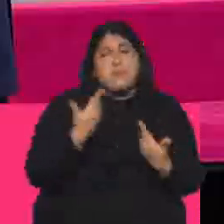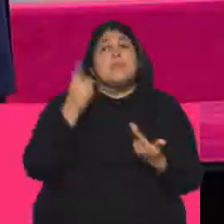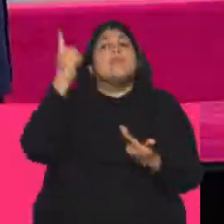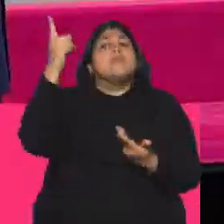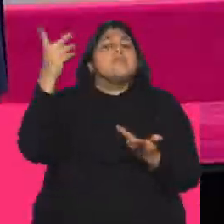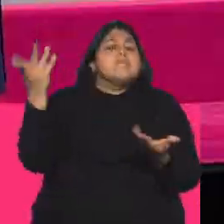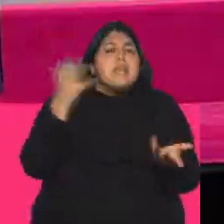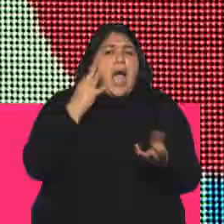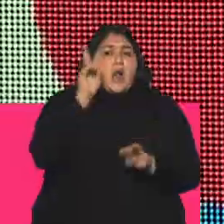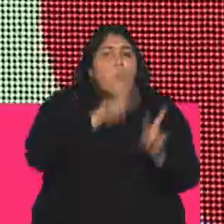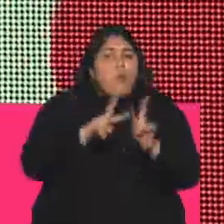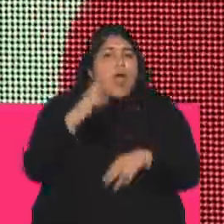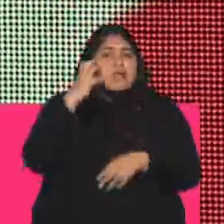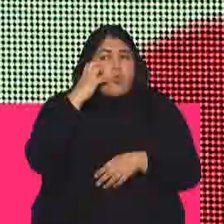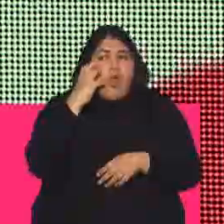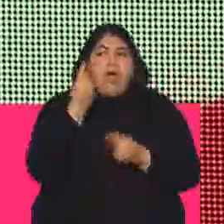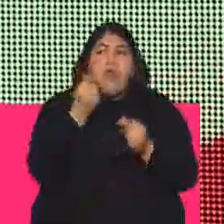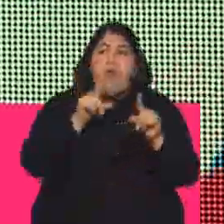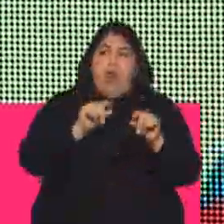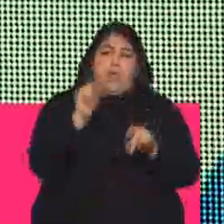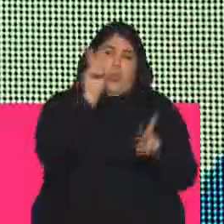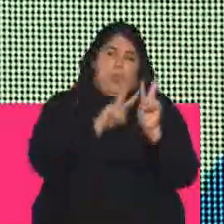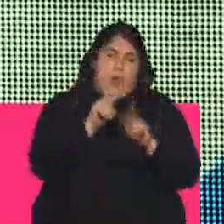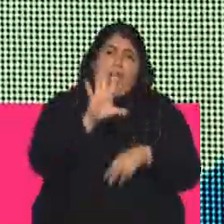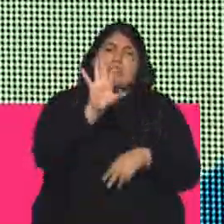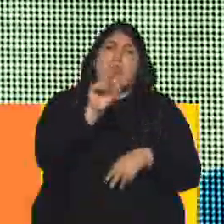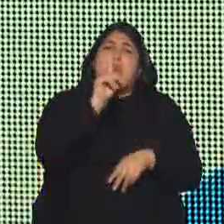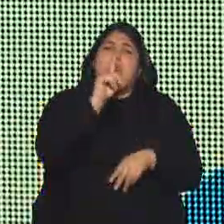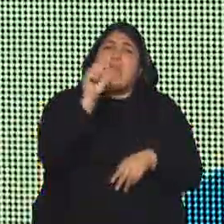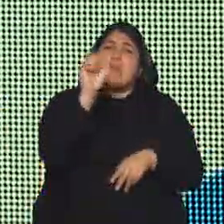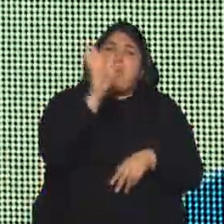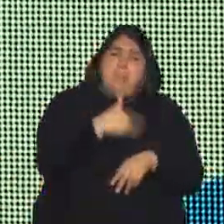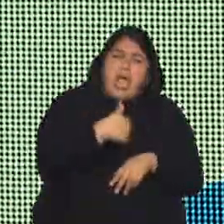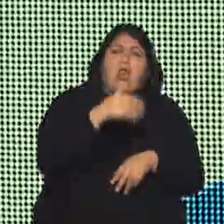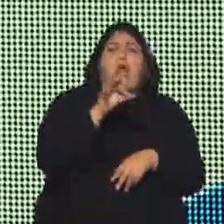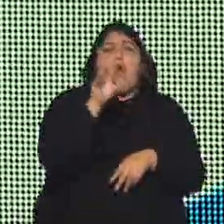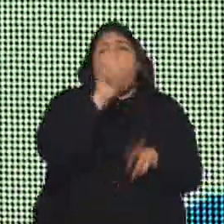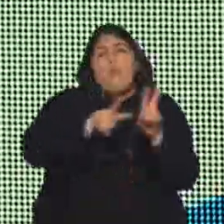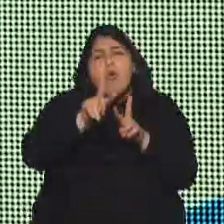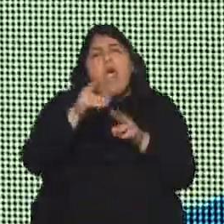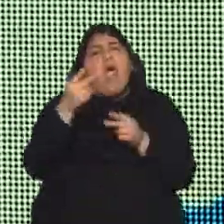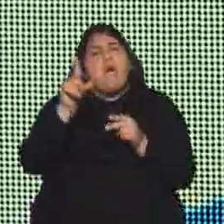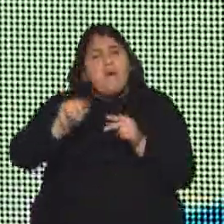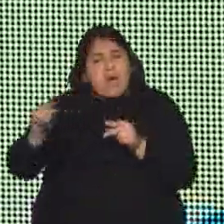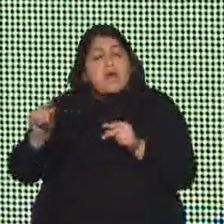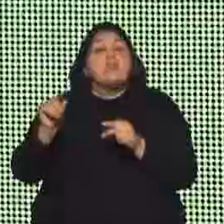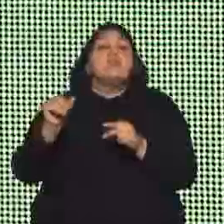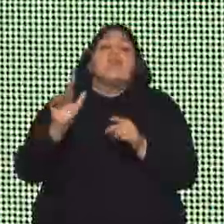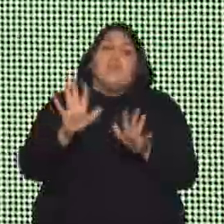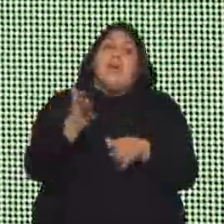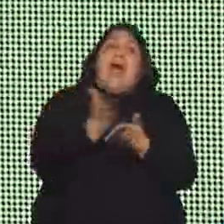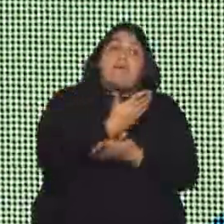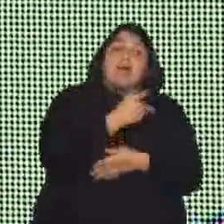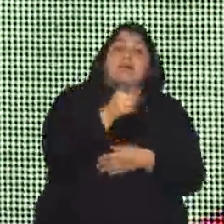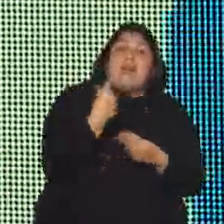aunque sea, poné los baratos. No te digo los caros, poné los baratos, menos de 50.000 pesos, ¿viste? Si algún celular barato. Lo cierto es que no. Sí, por el otro lado